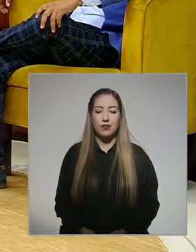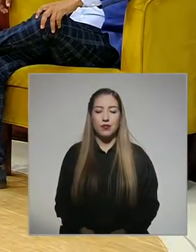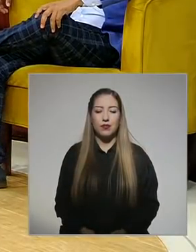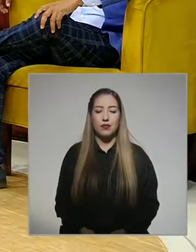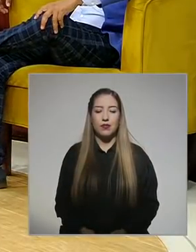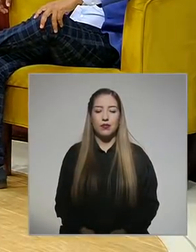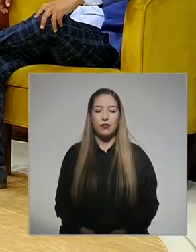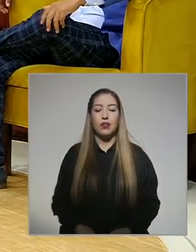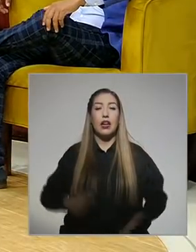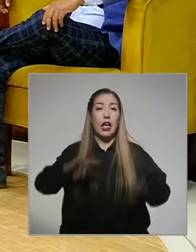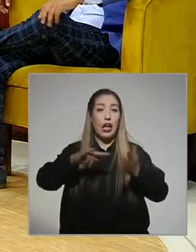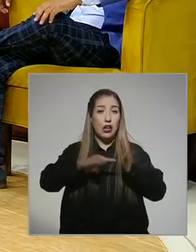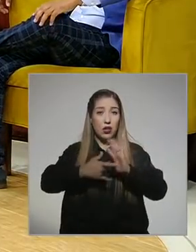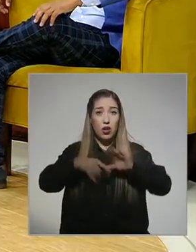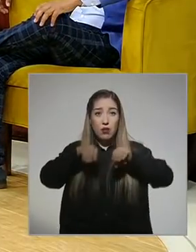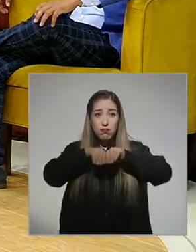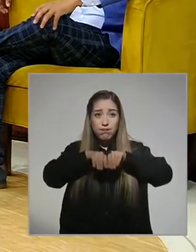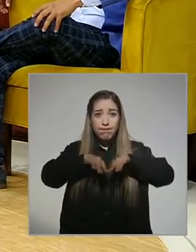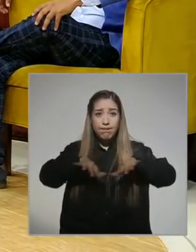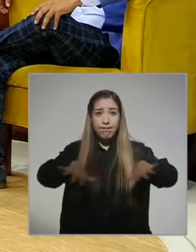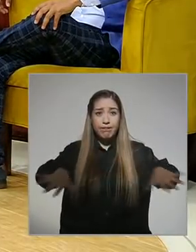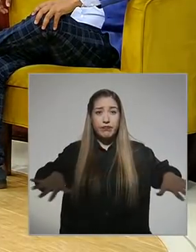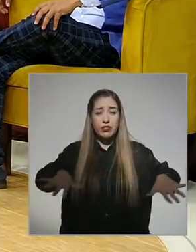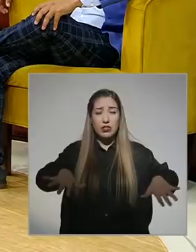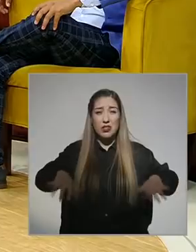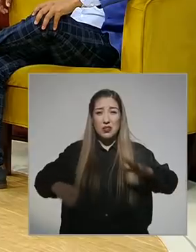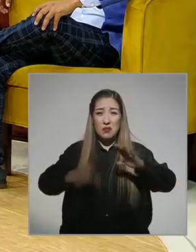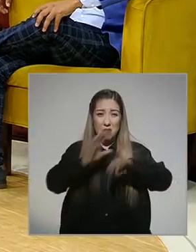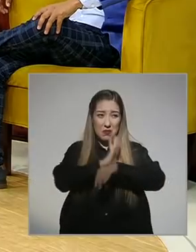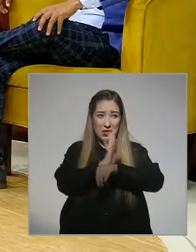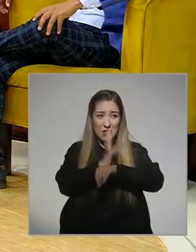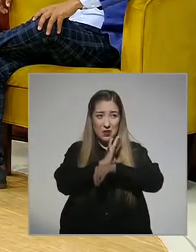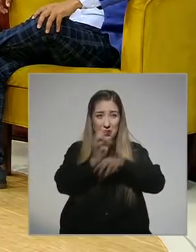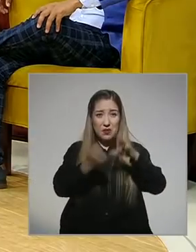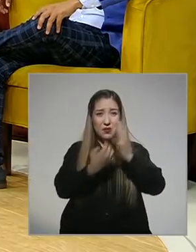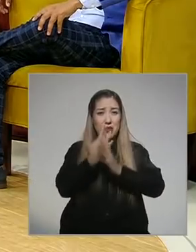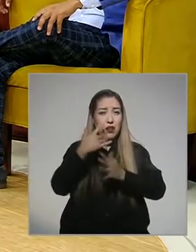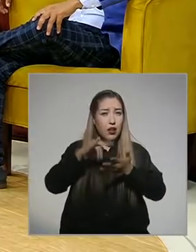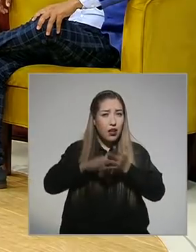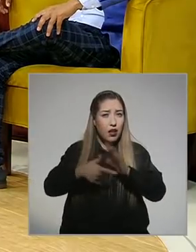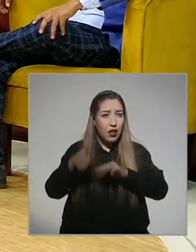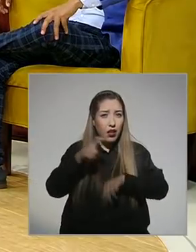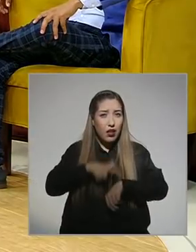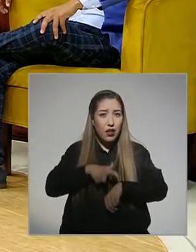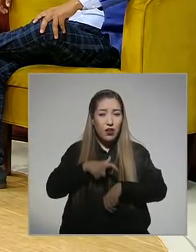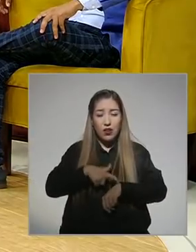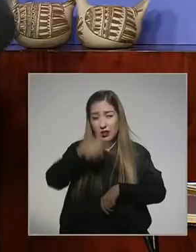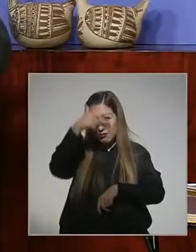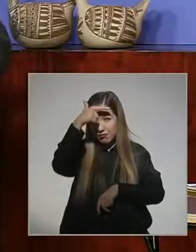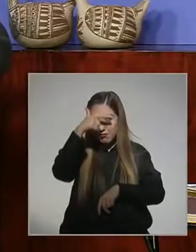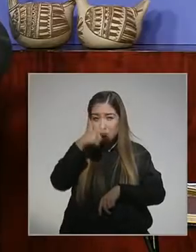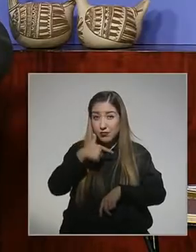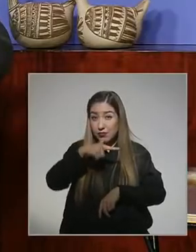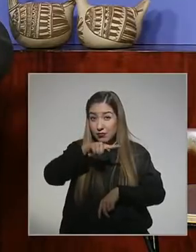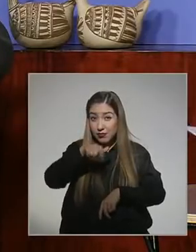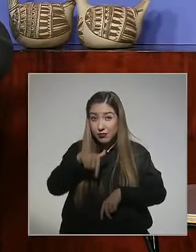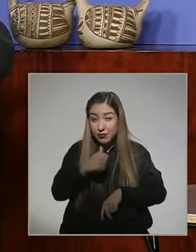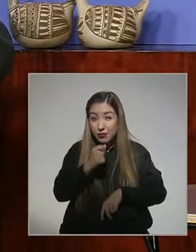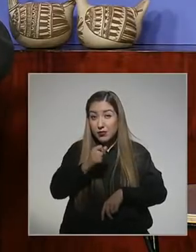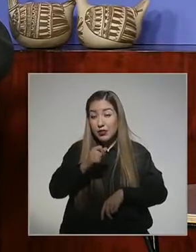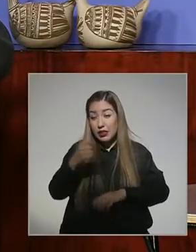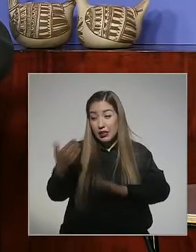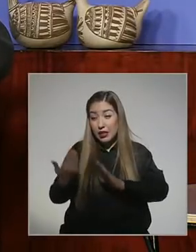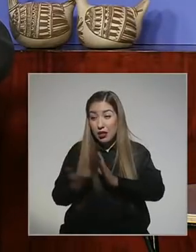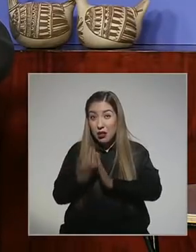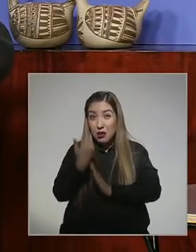series? Claro. A las 2 de la mañana, ¿no? ¿Sale? Y ya a las 7 ya hubo quien ya se echó toda la serie. Qué barbaridad. Por